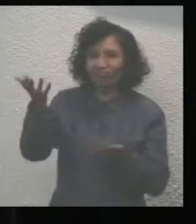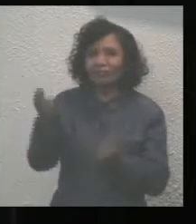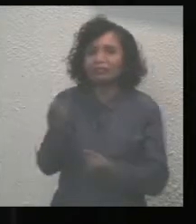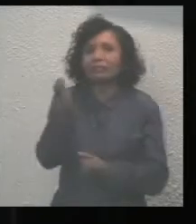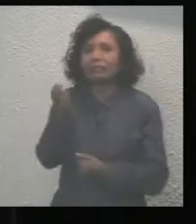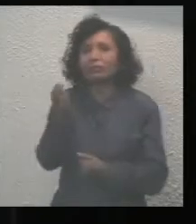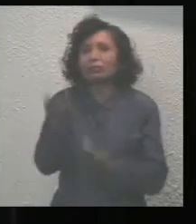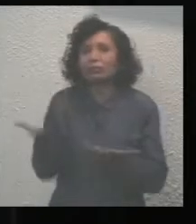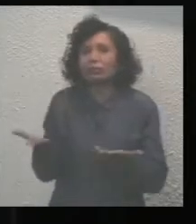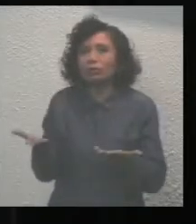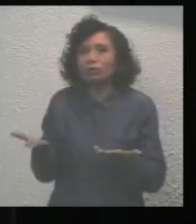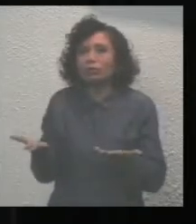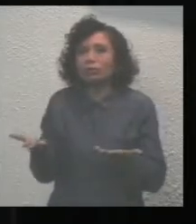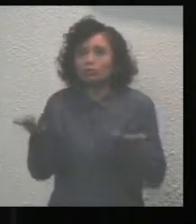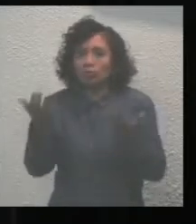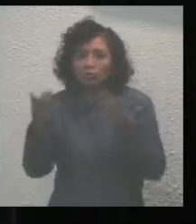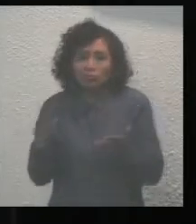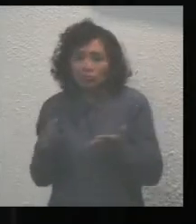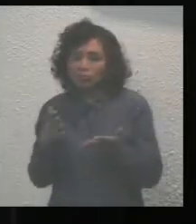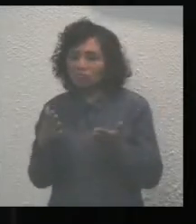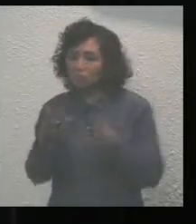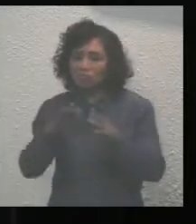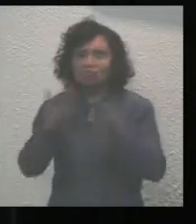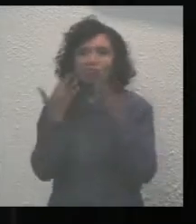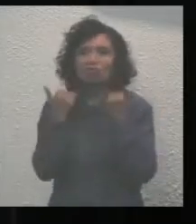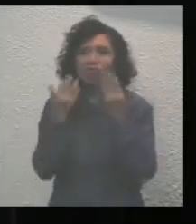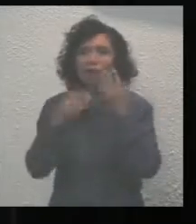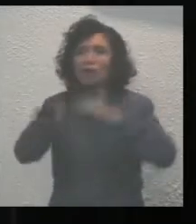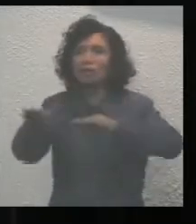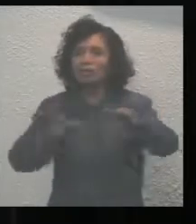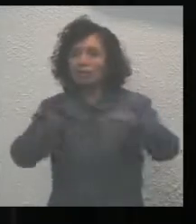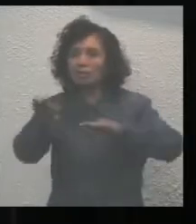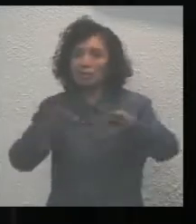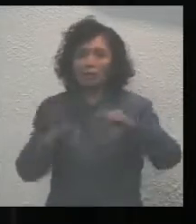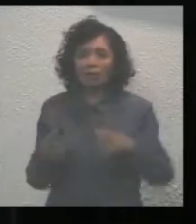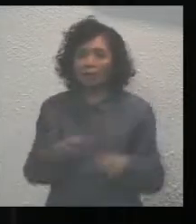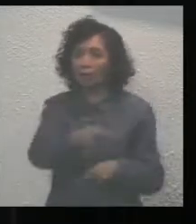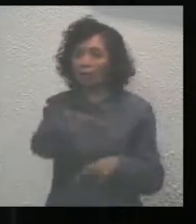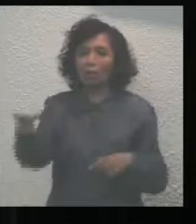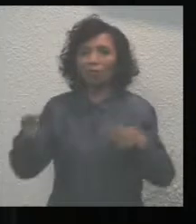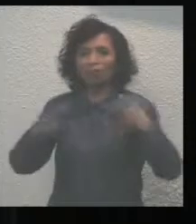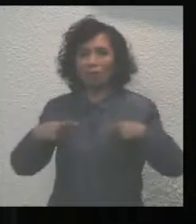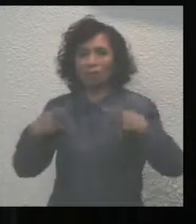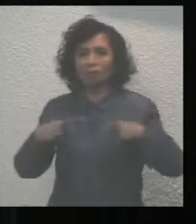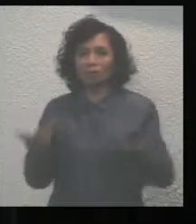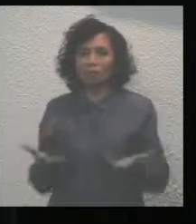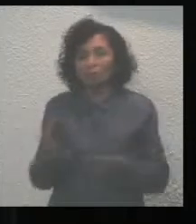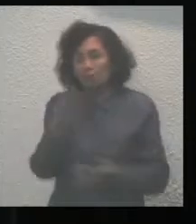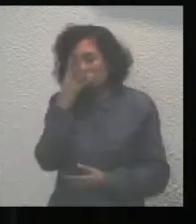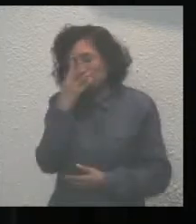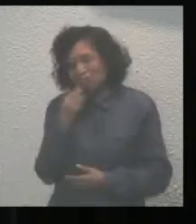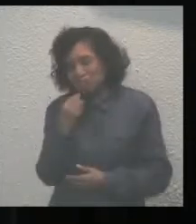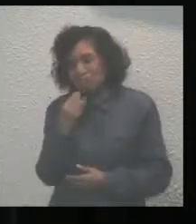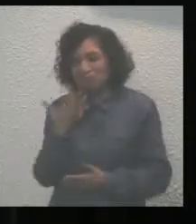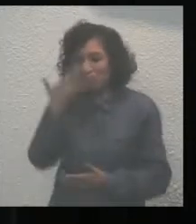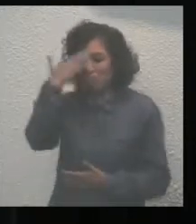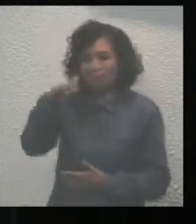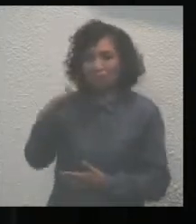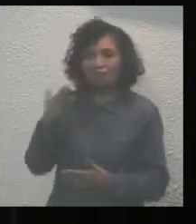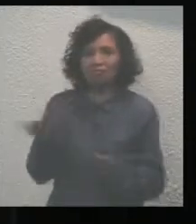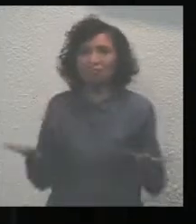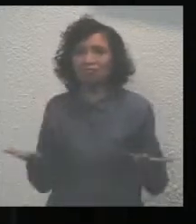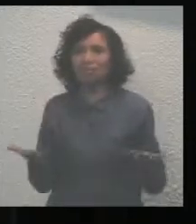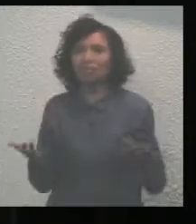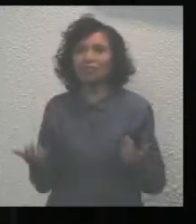un poder sin dientes que no trabaja para una mejor vida de las mayorías. Es triste saber que se siguen privilegiando